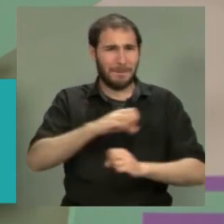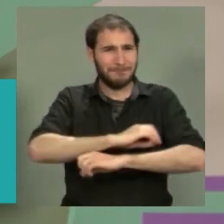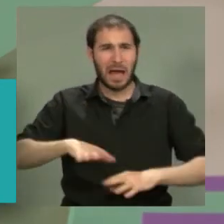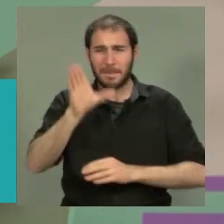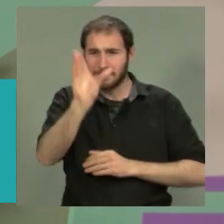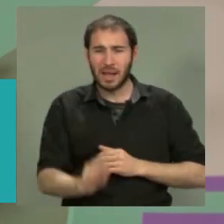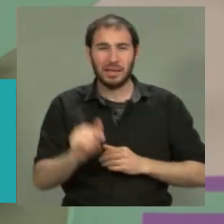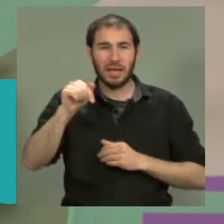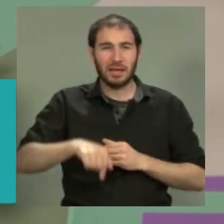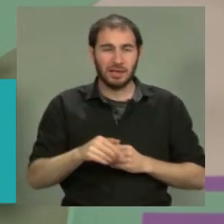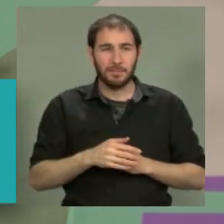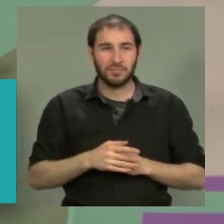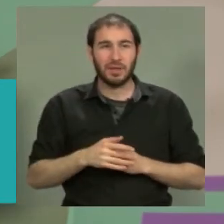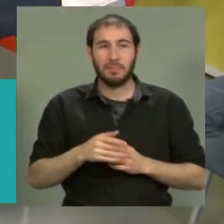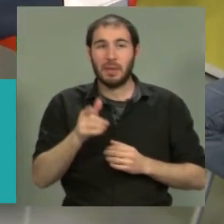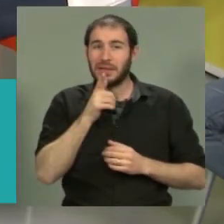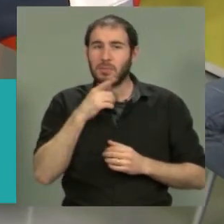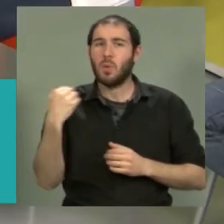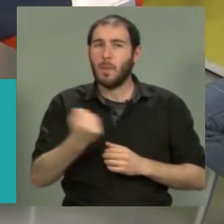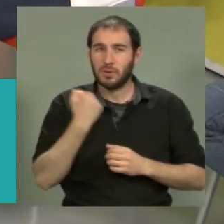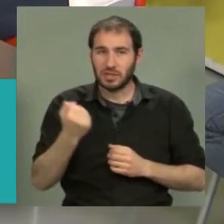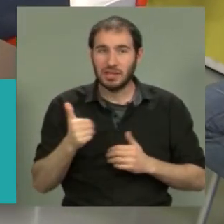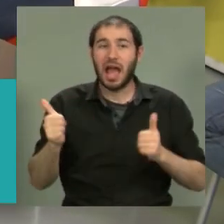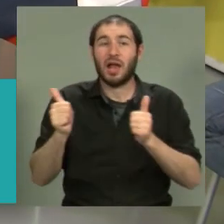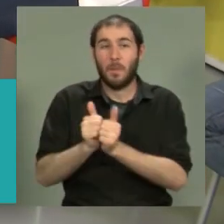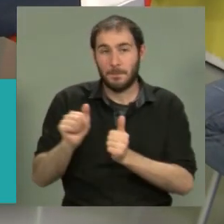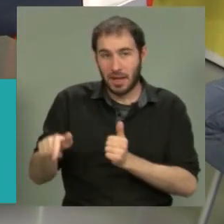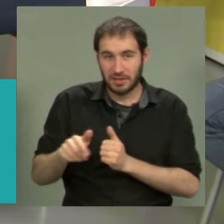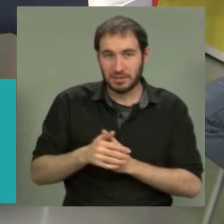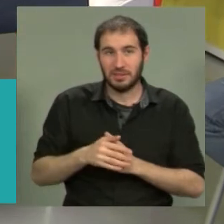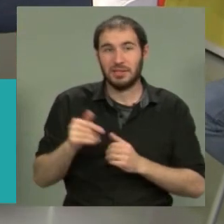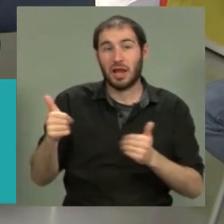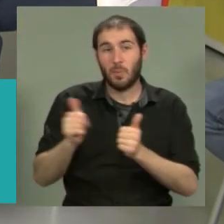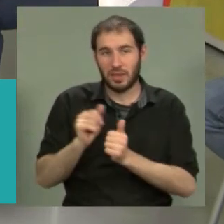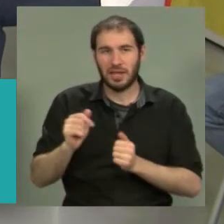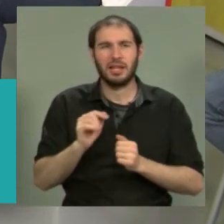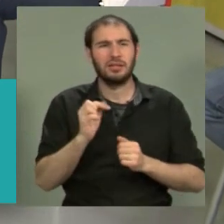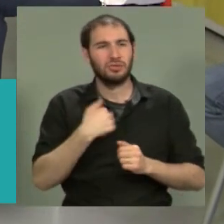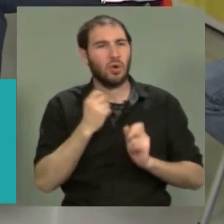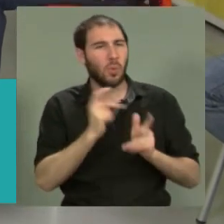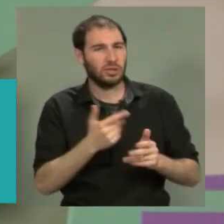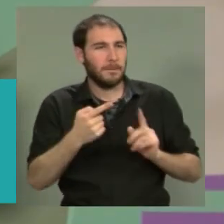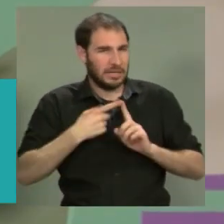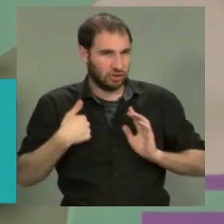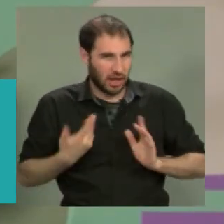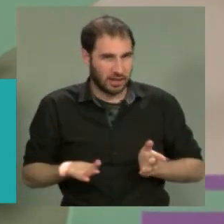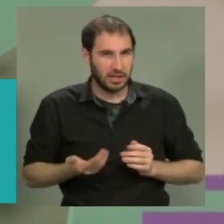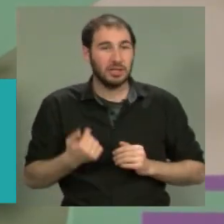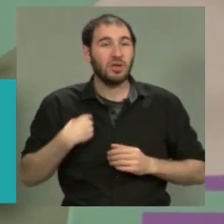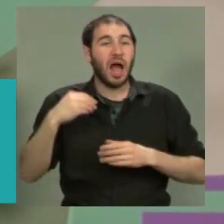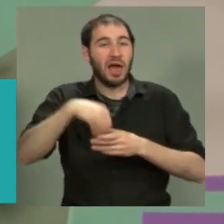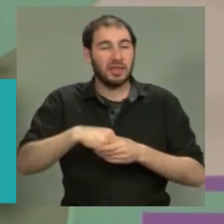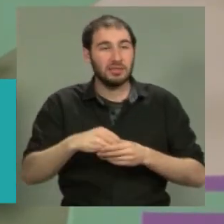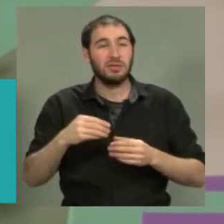país Por eso creo que sería muy importante que acompañe. Sí, que es haya que un la acompañamiento. religiosa. Yo te voy a hablar personalmente. Yo, como miembro